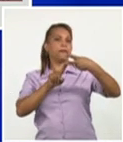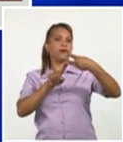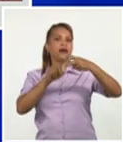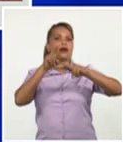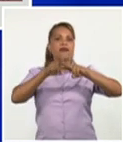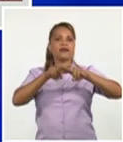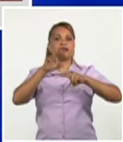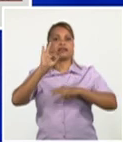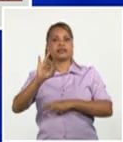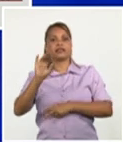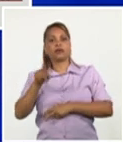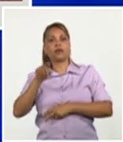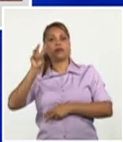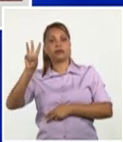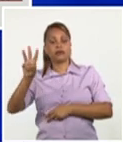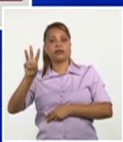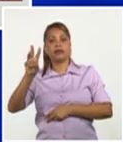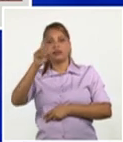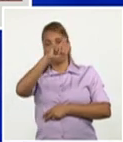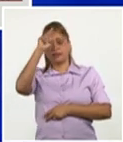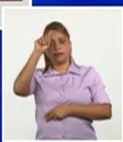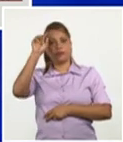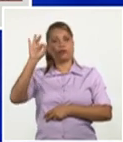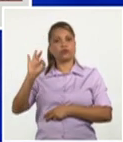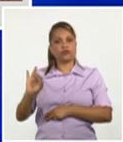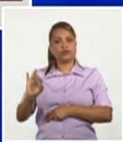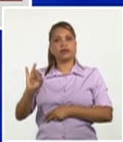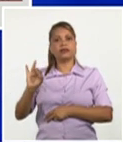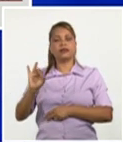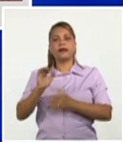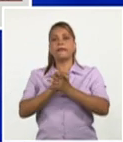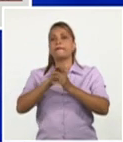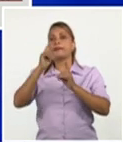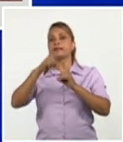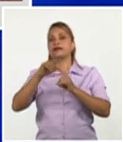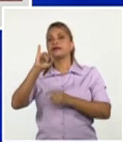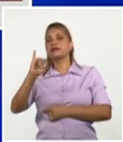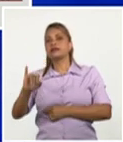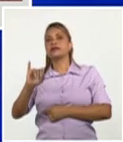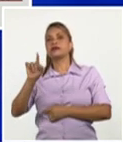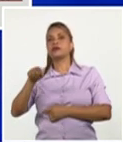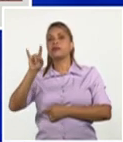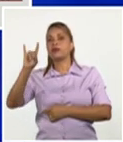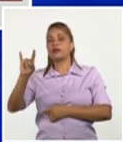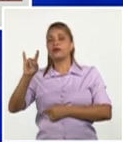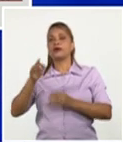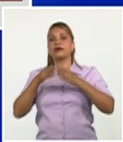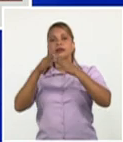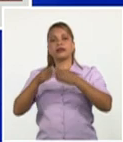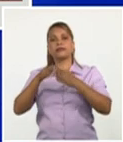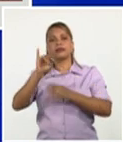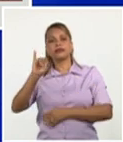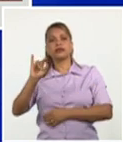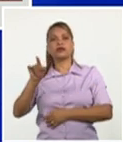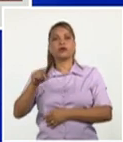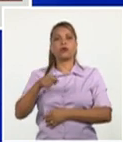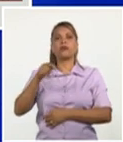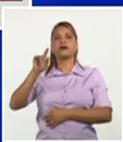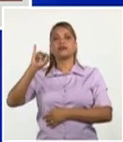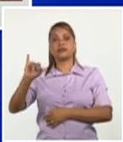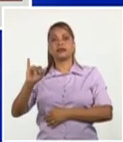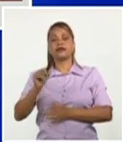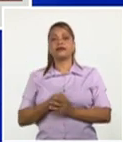7,3%, Santi Espíritu con un 7%, Matanzas 6,9%, Granma 6,6%,